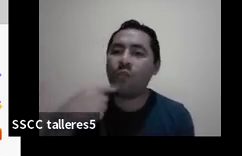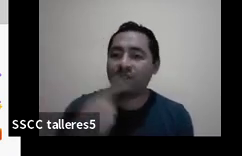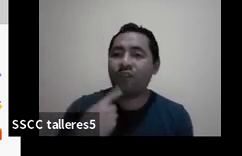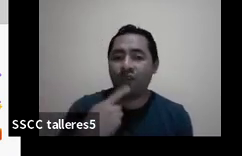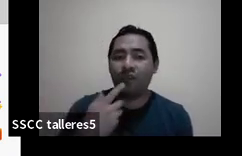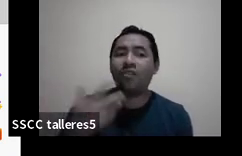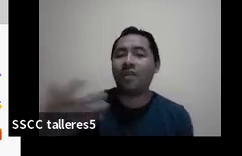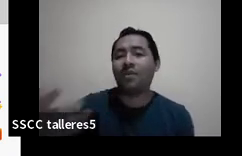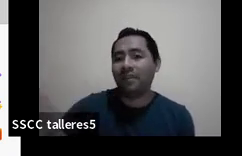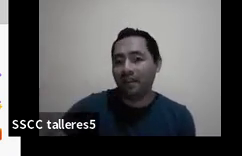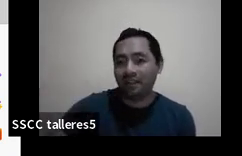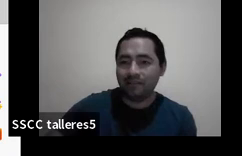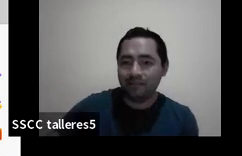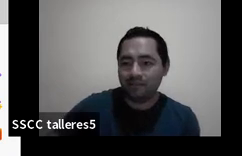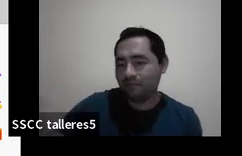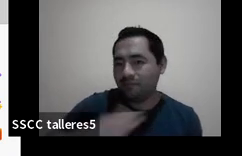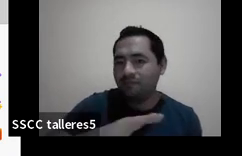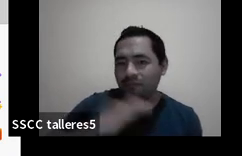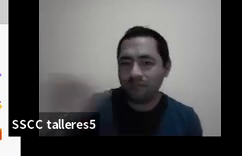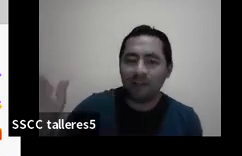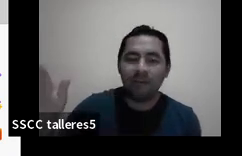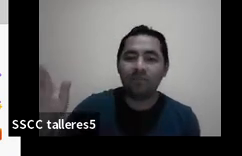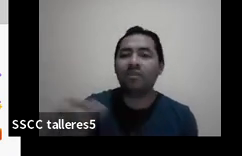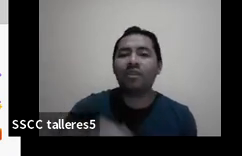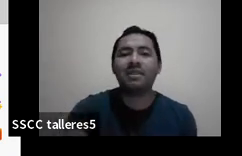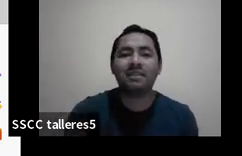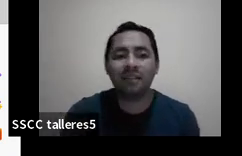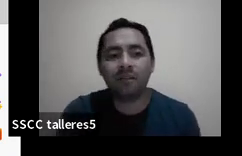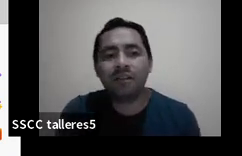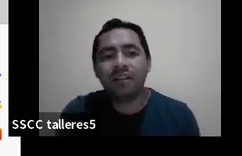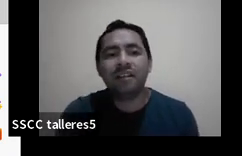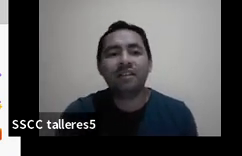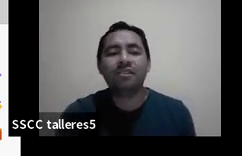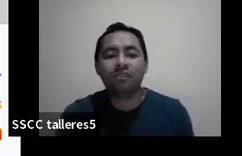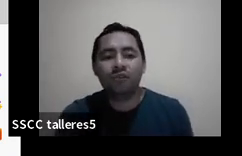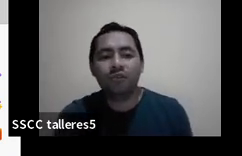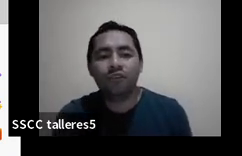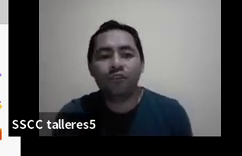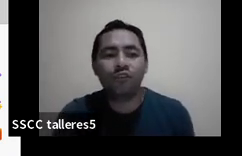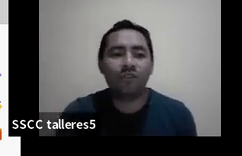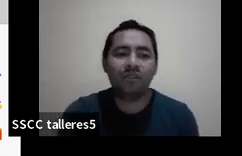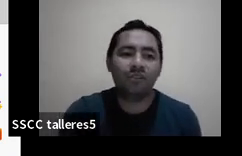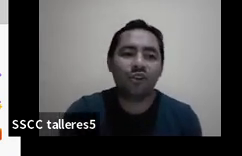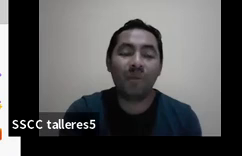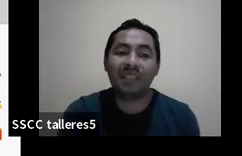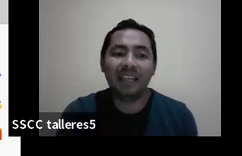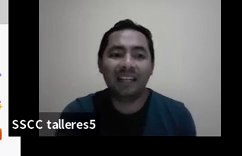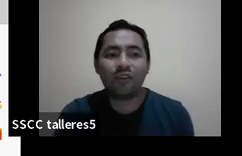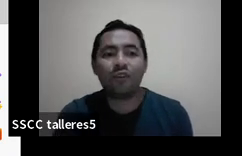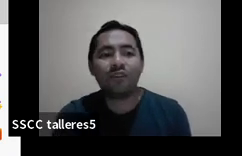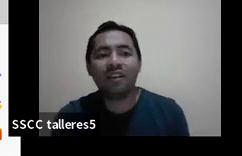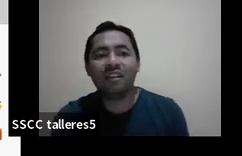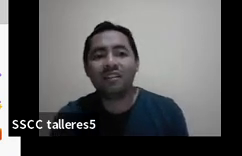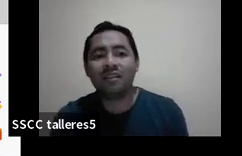pronuncian o cómo se configuran los labios de inglés, ¿no? Ya, con esto creo que me has entendido. Entonces, no cometas